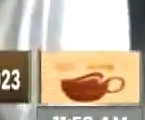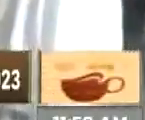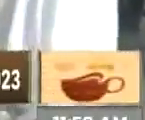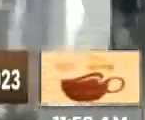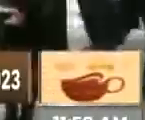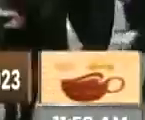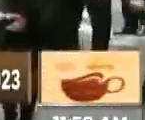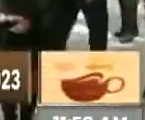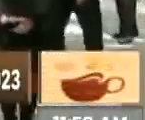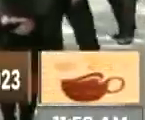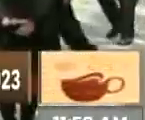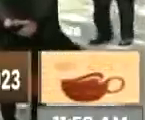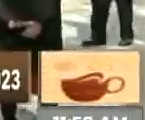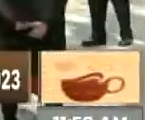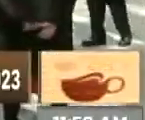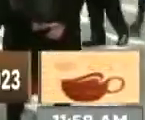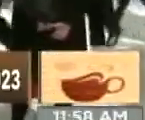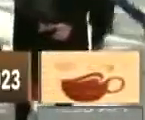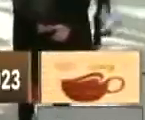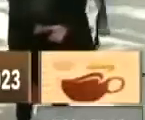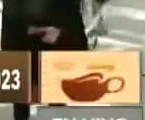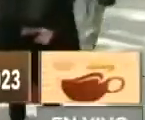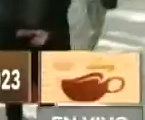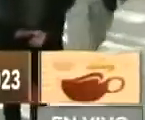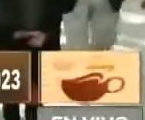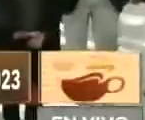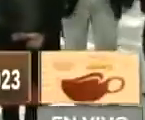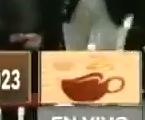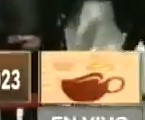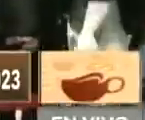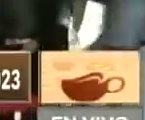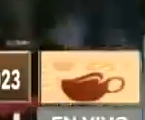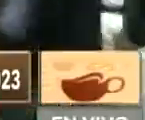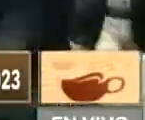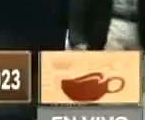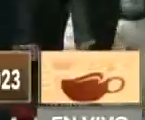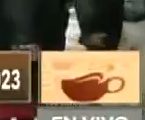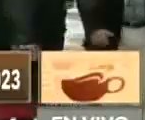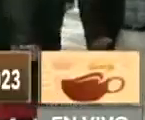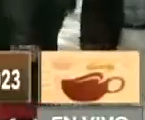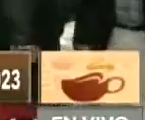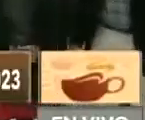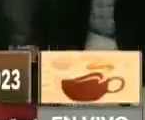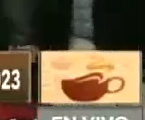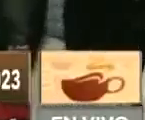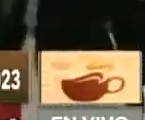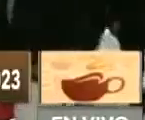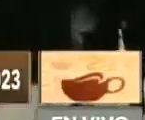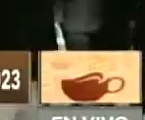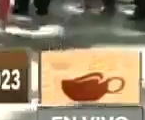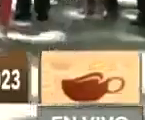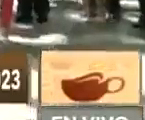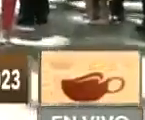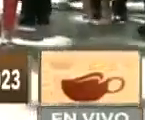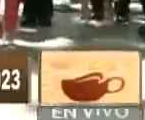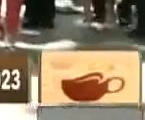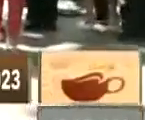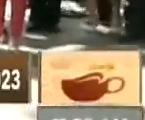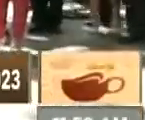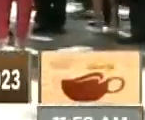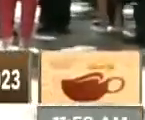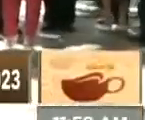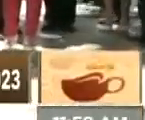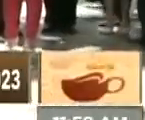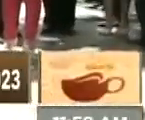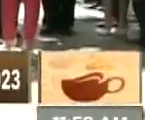directiva, el presidente que resulte designado ofrecerá su discurso inicial. En este momento, las autoridades se disponen a